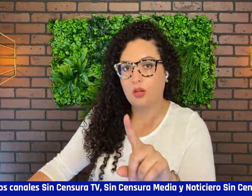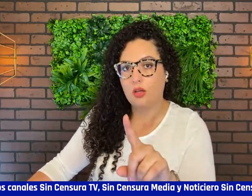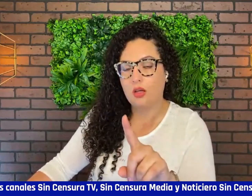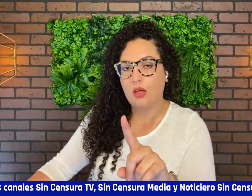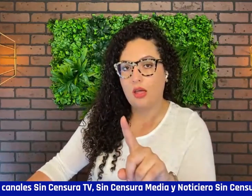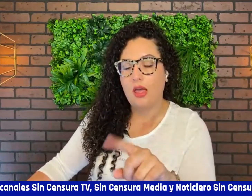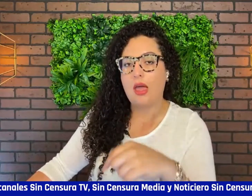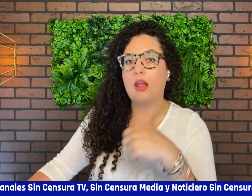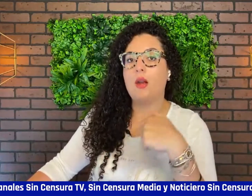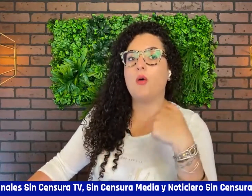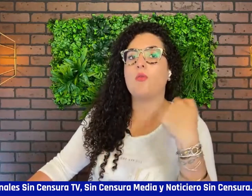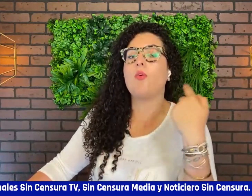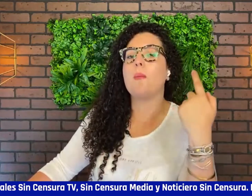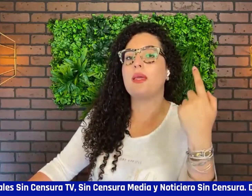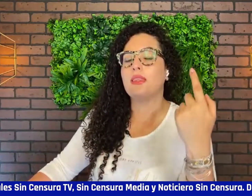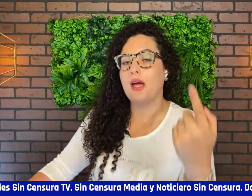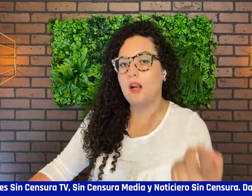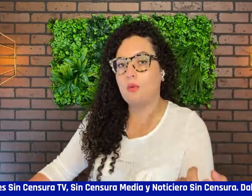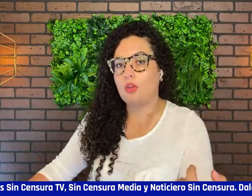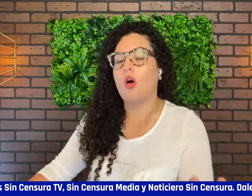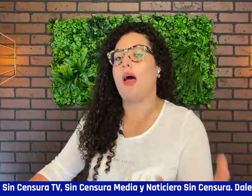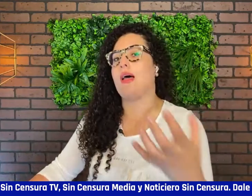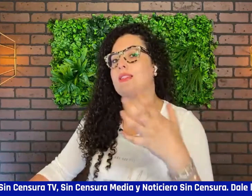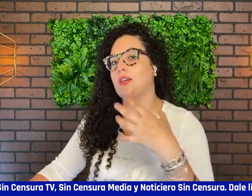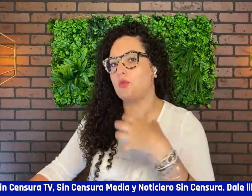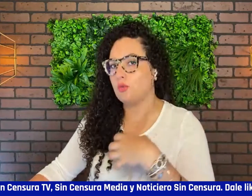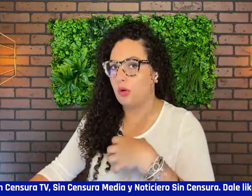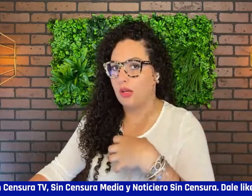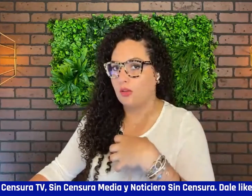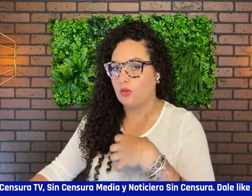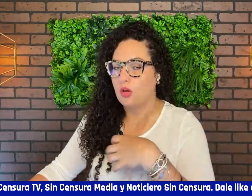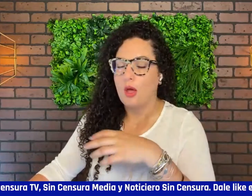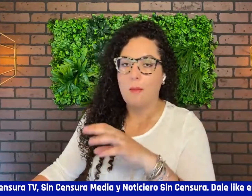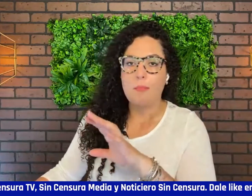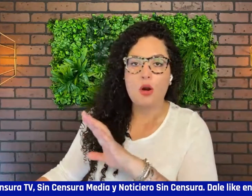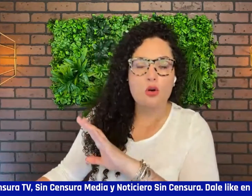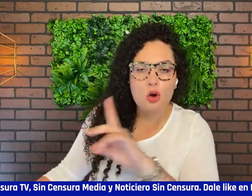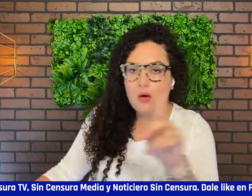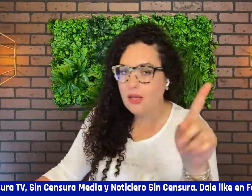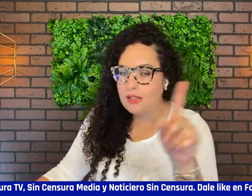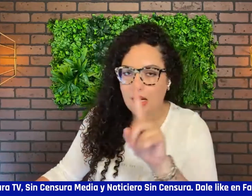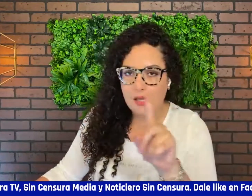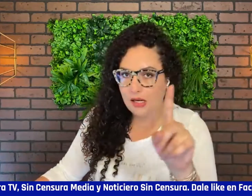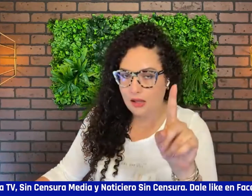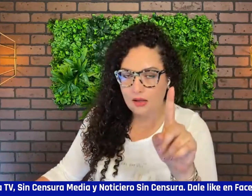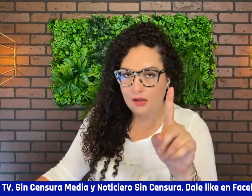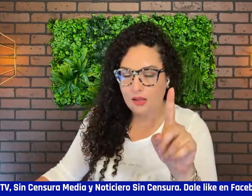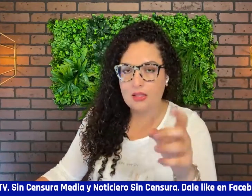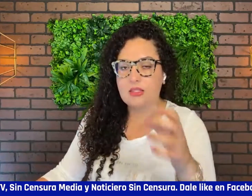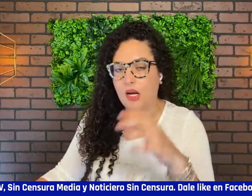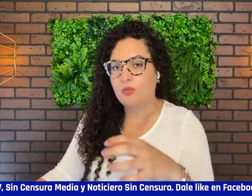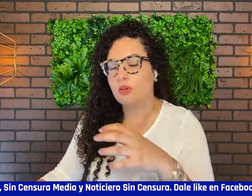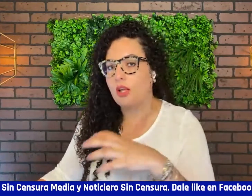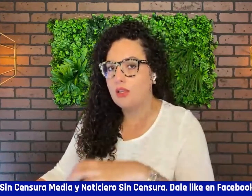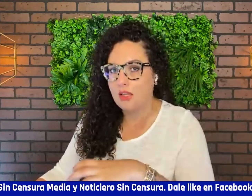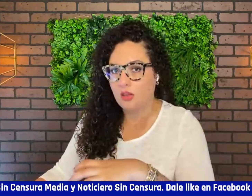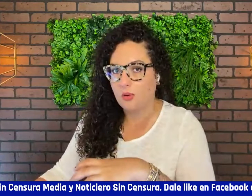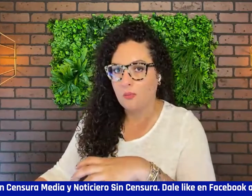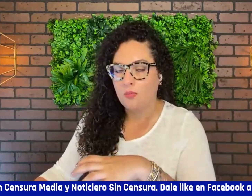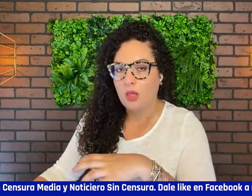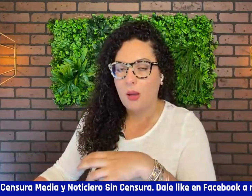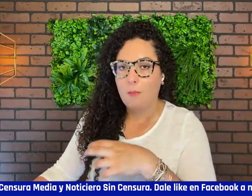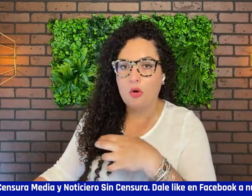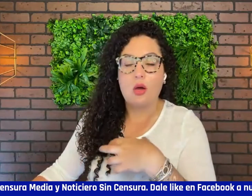políticos en fomentar el voto hacia sus proyectos. Pero no es el INE quien sale